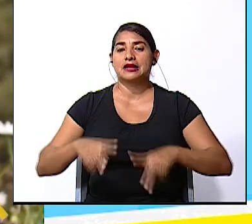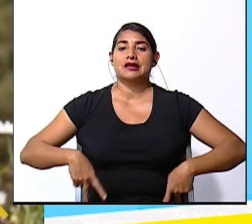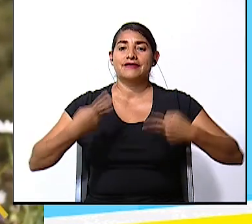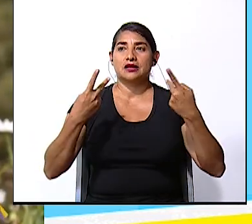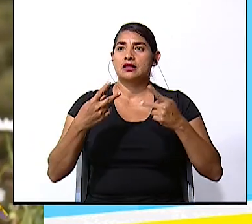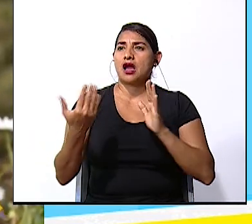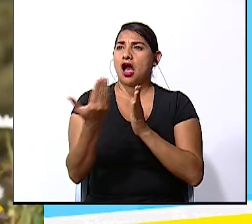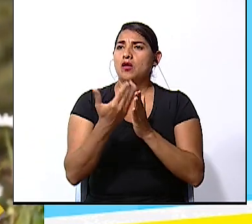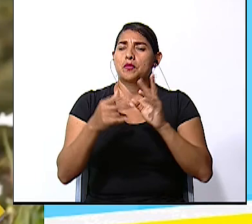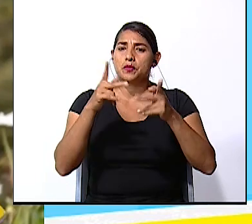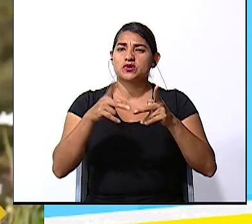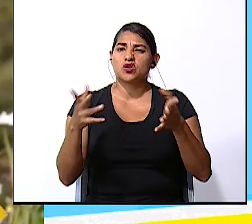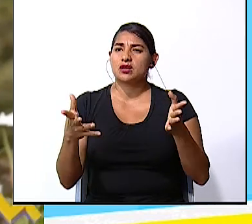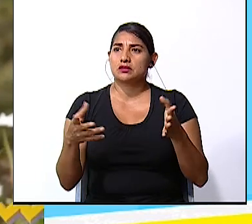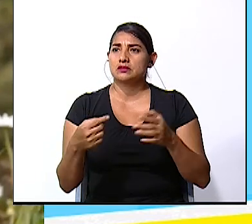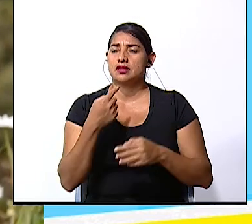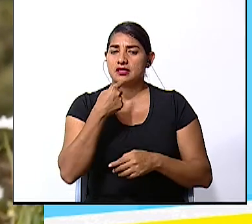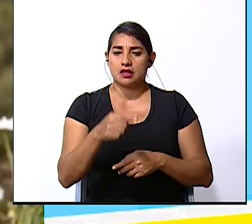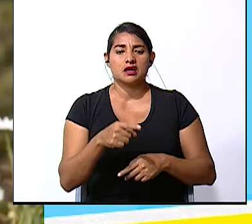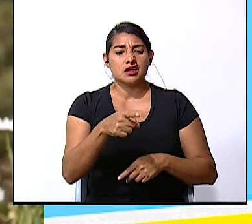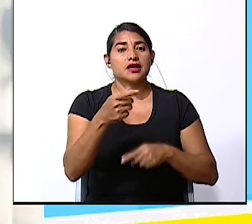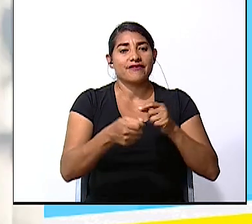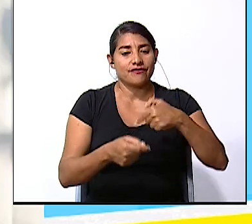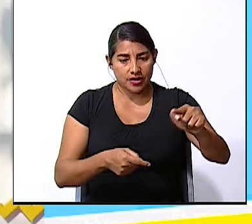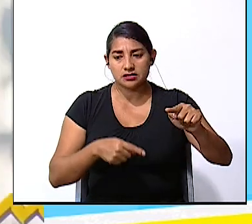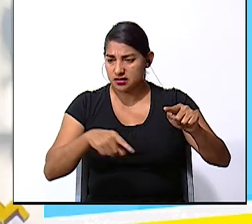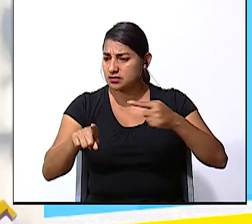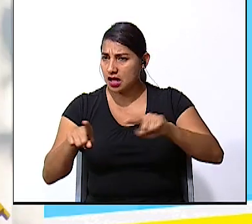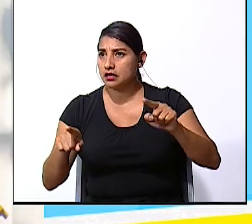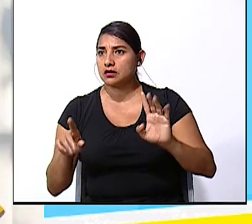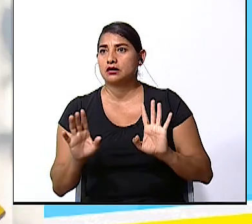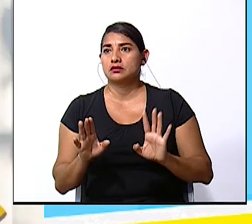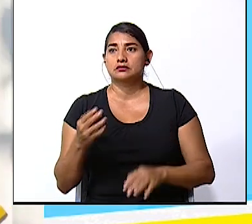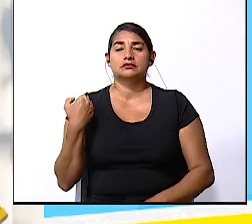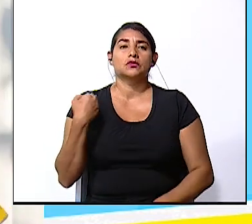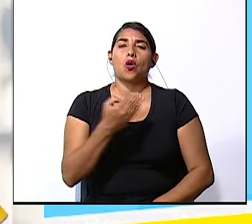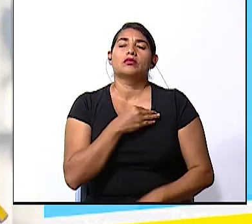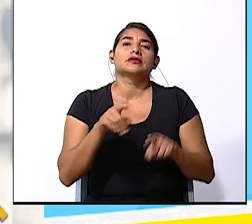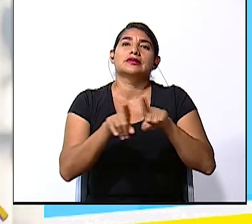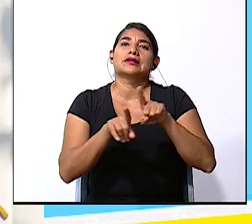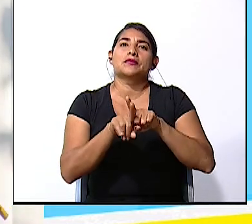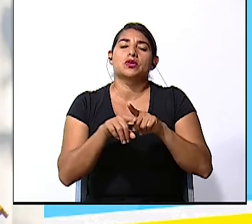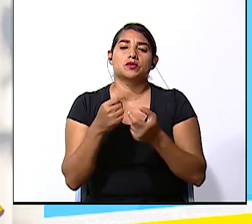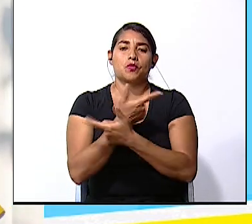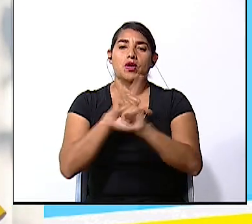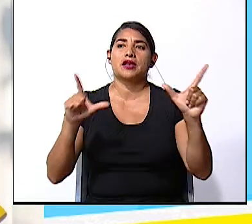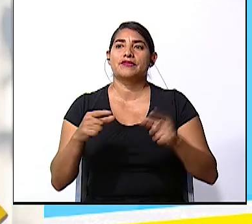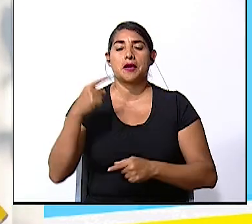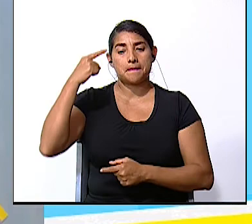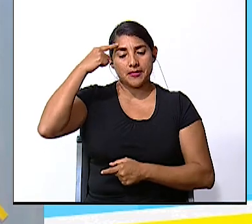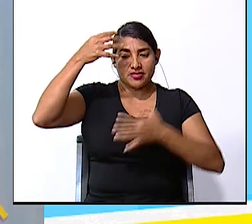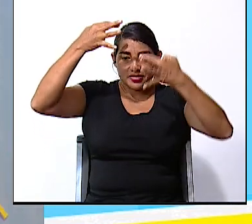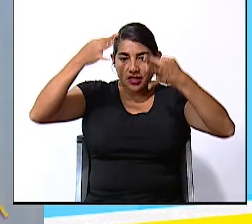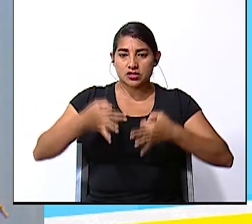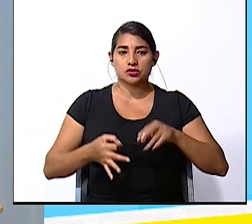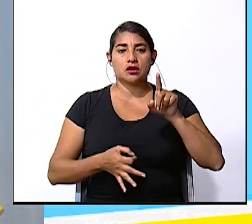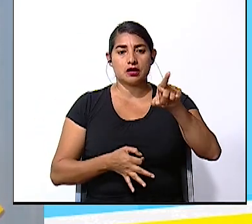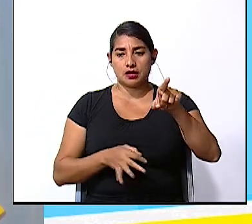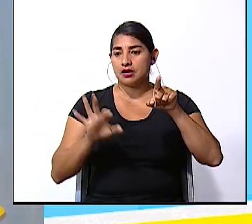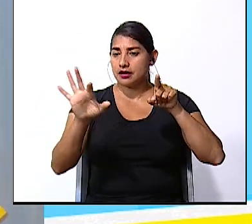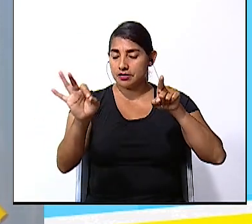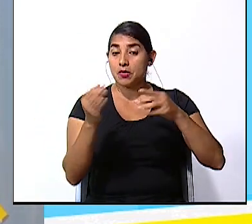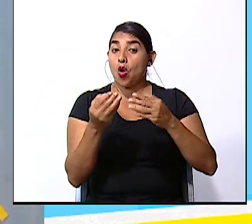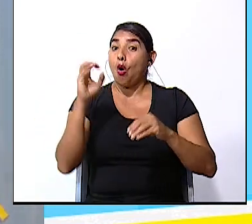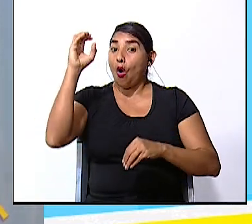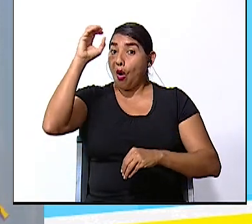que alguien le diga qué hacer. También está poder ser libre en tus decisiones, pero obviamente tienes que